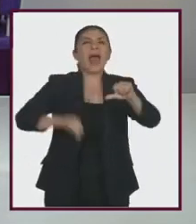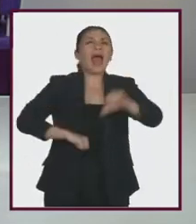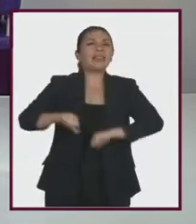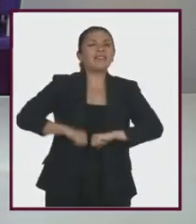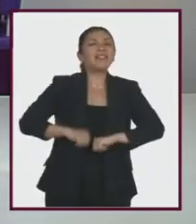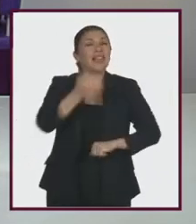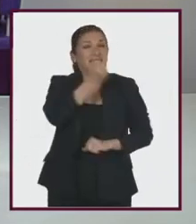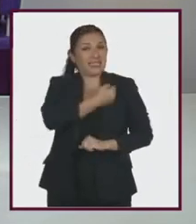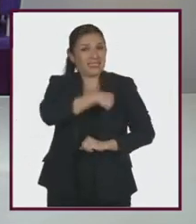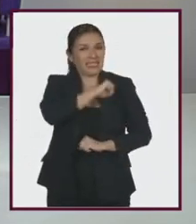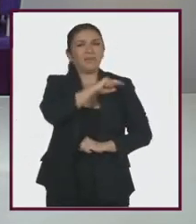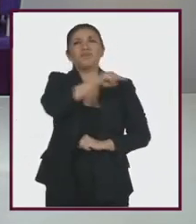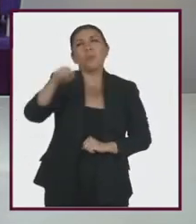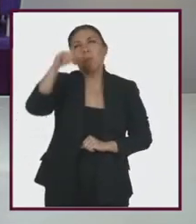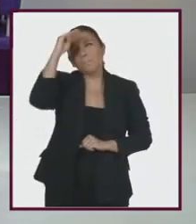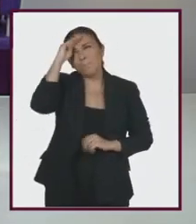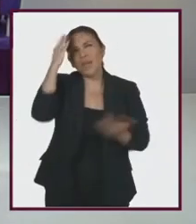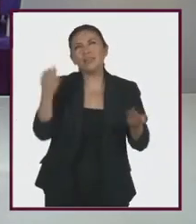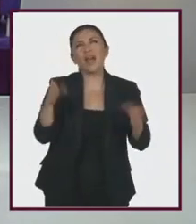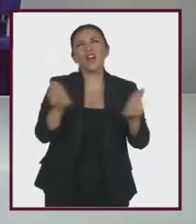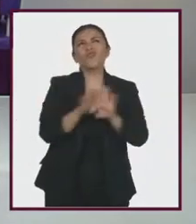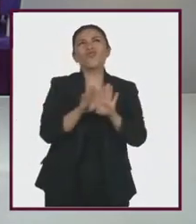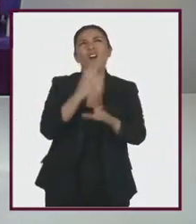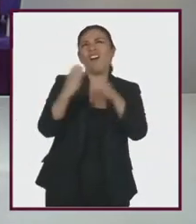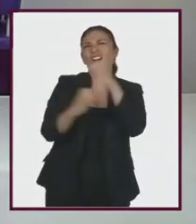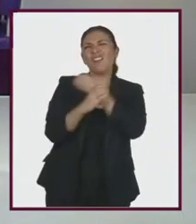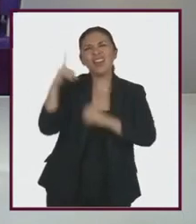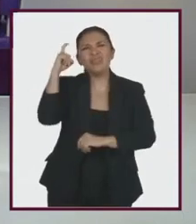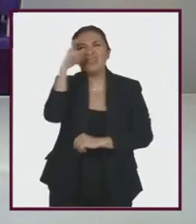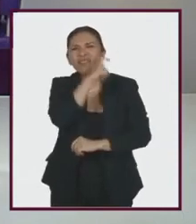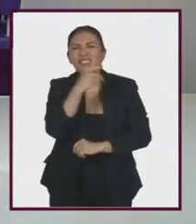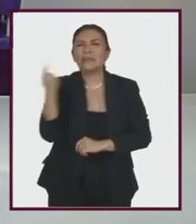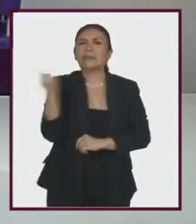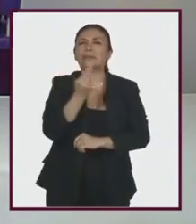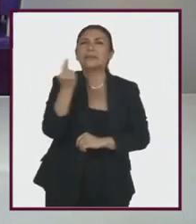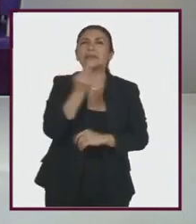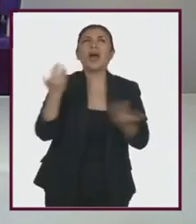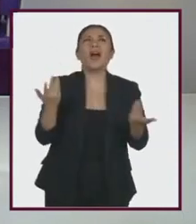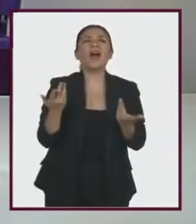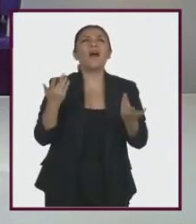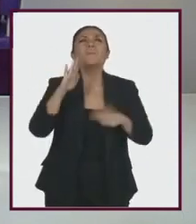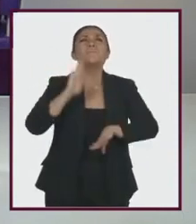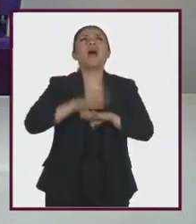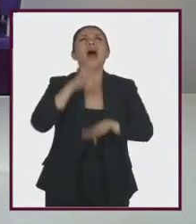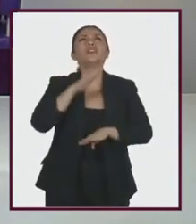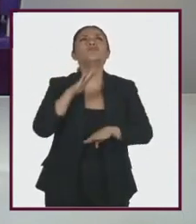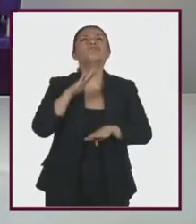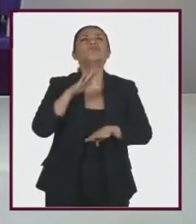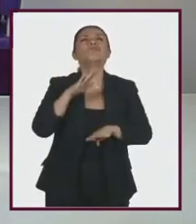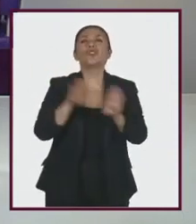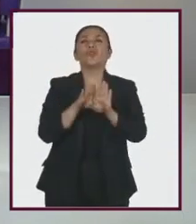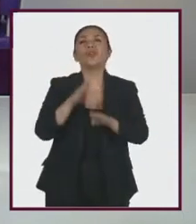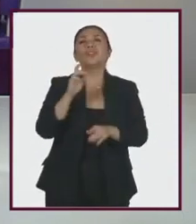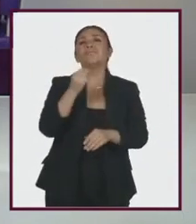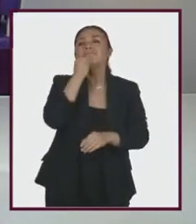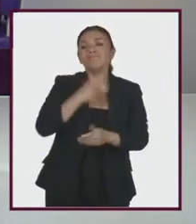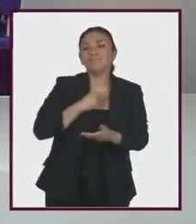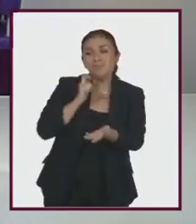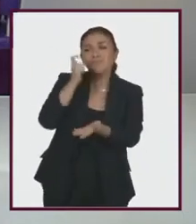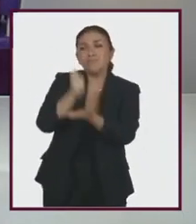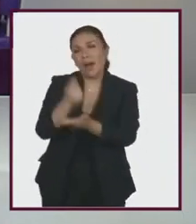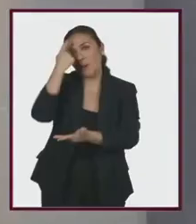saludables, pensamos a veces en cosas muy complejas que requieren mucho, incluso ingreso, ¿no? Para poder ir a